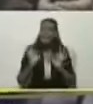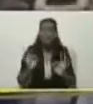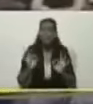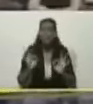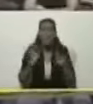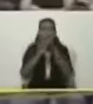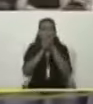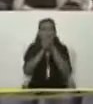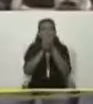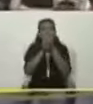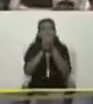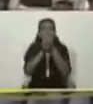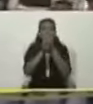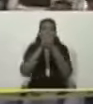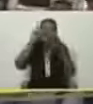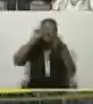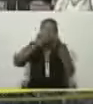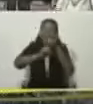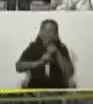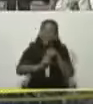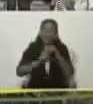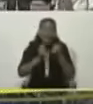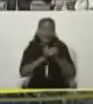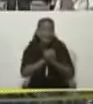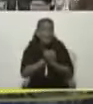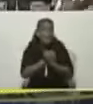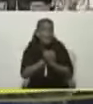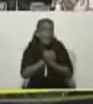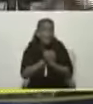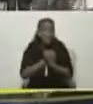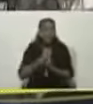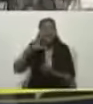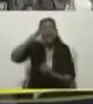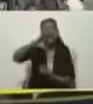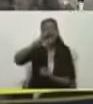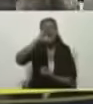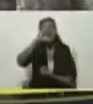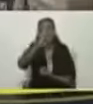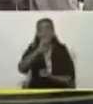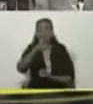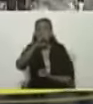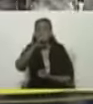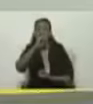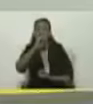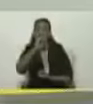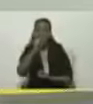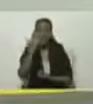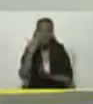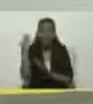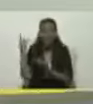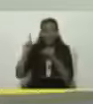mi compañera, esposa amada y querida, Cilia Flores.